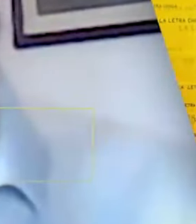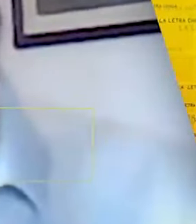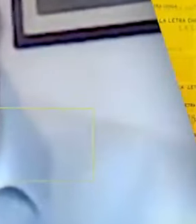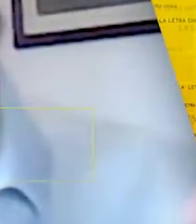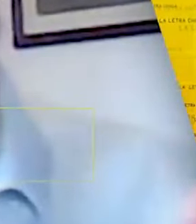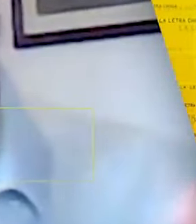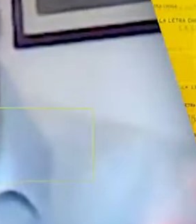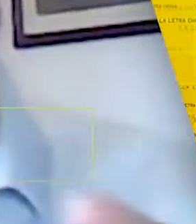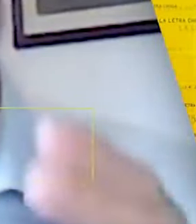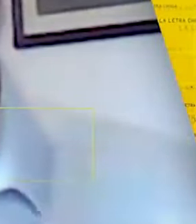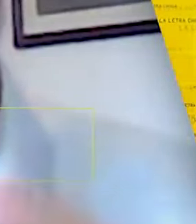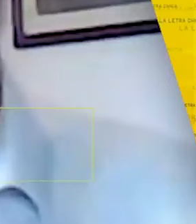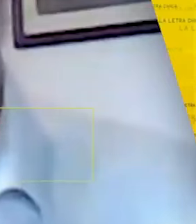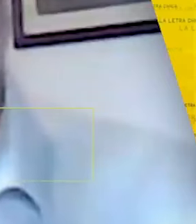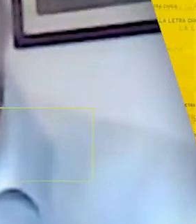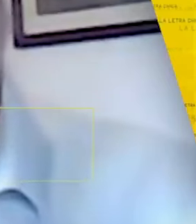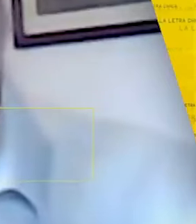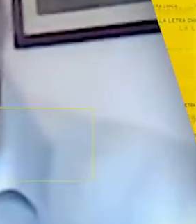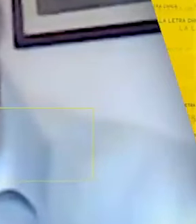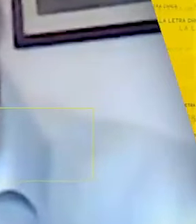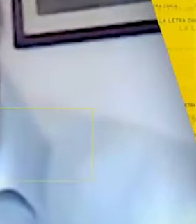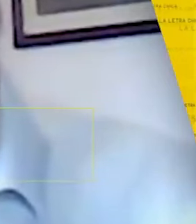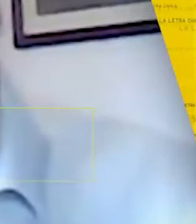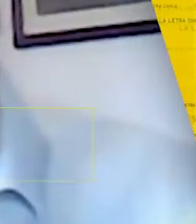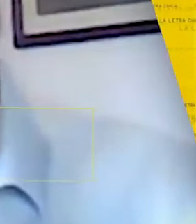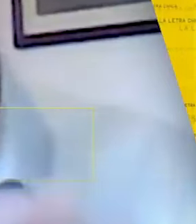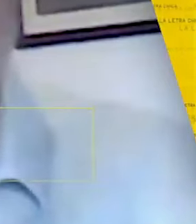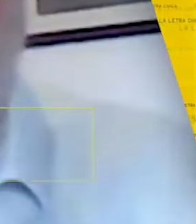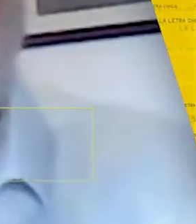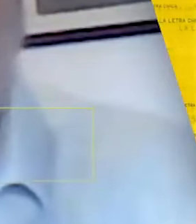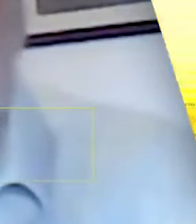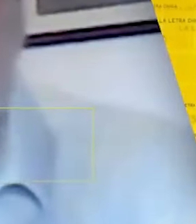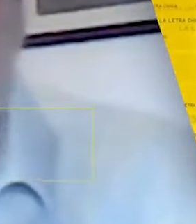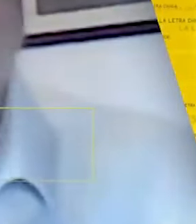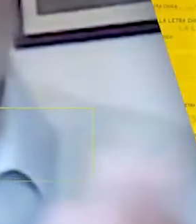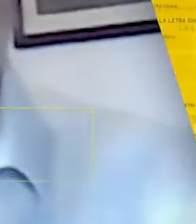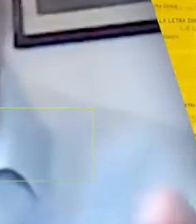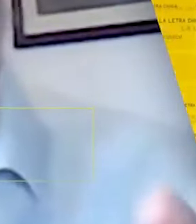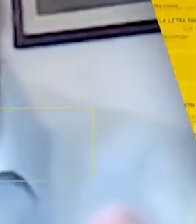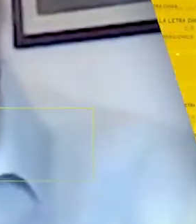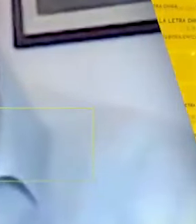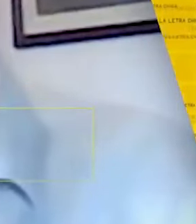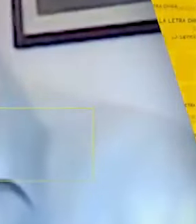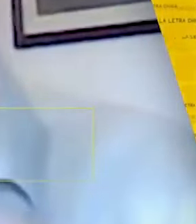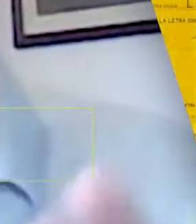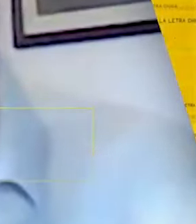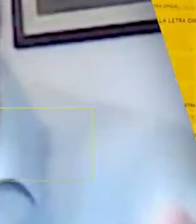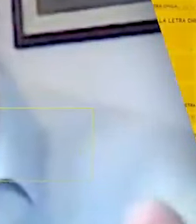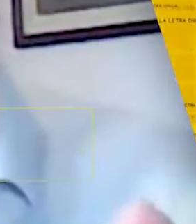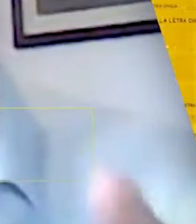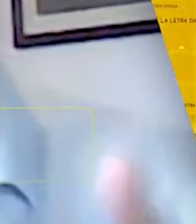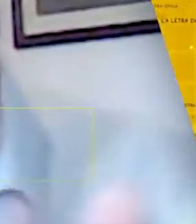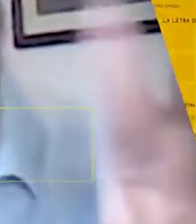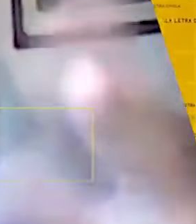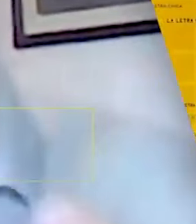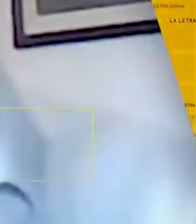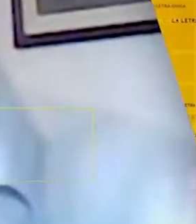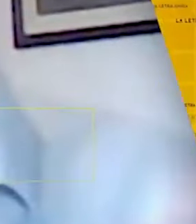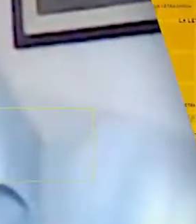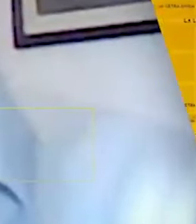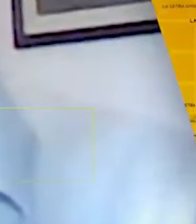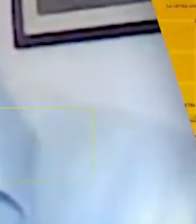estado en materia de algo tan delicado como es la mortalidad infantil yo voy a tener consecuencias y poco importa entre